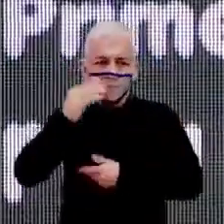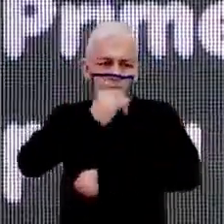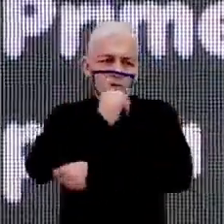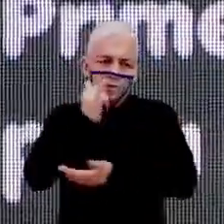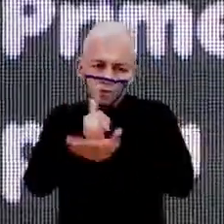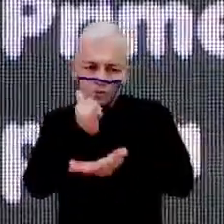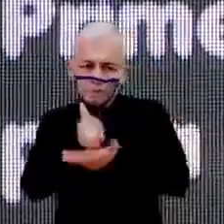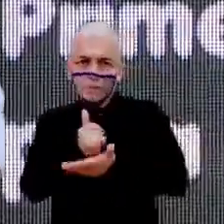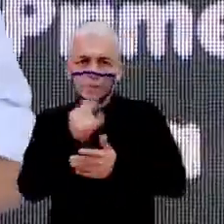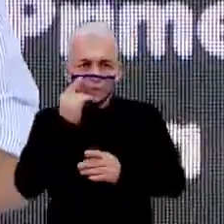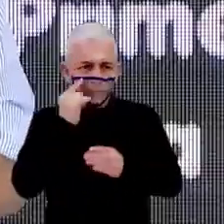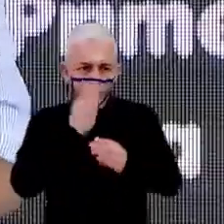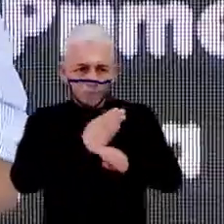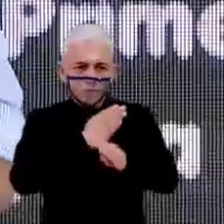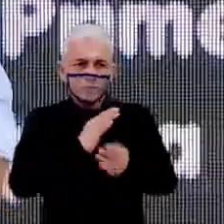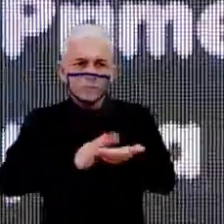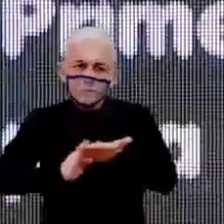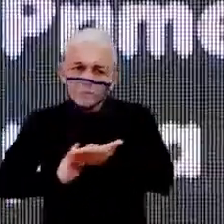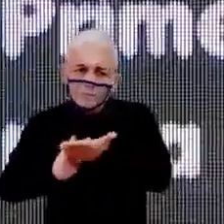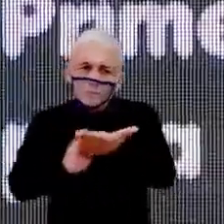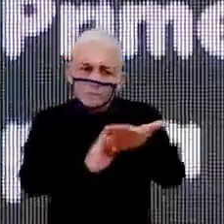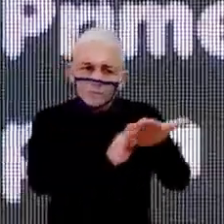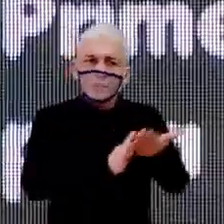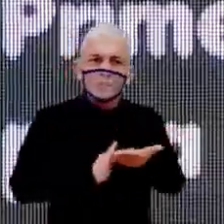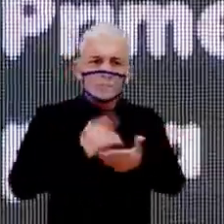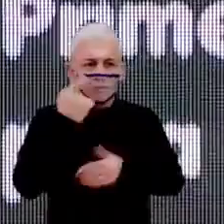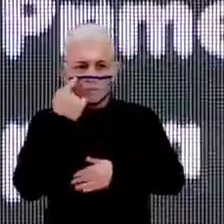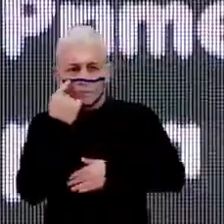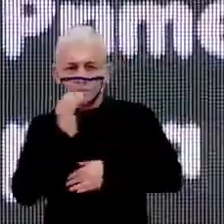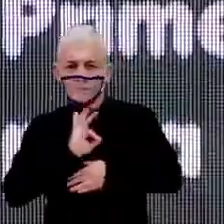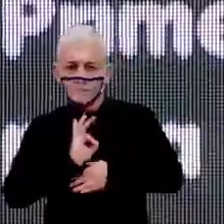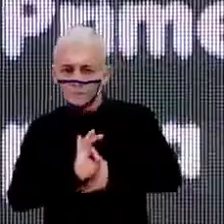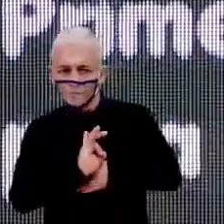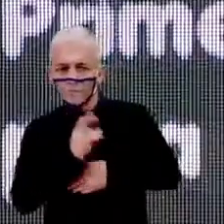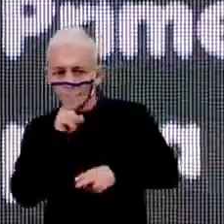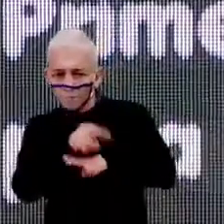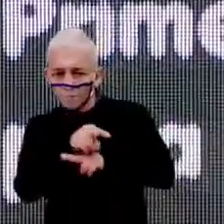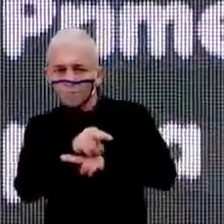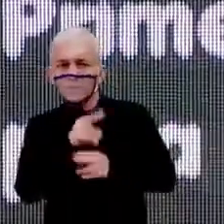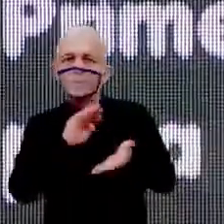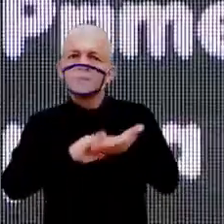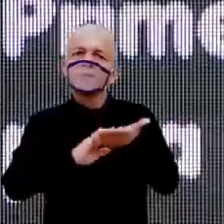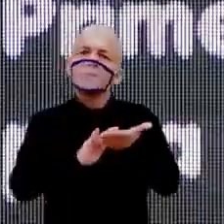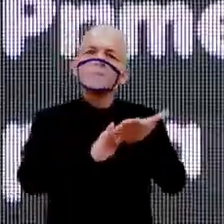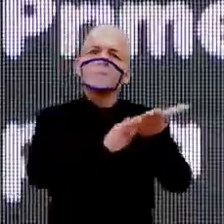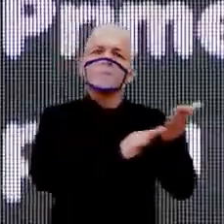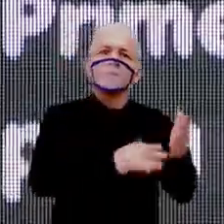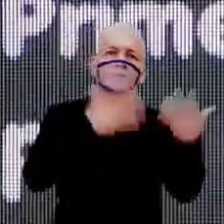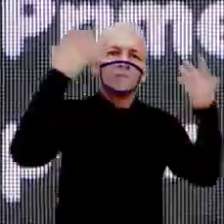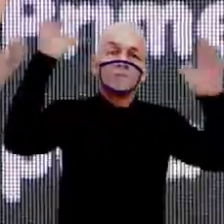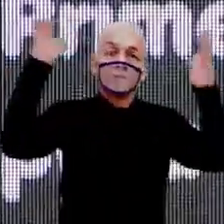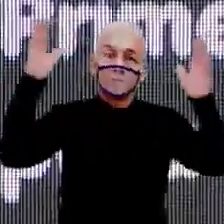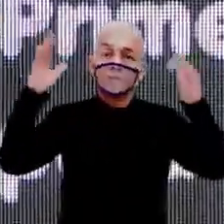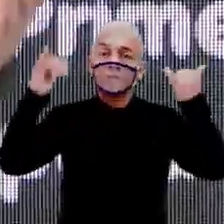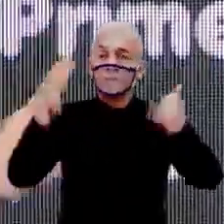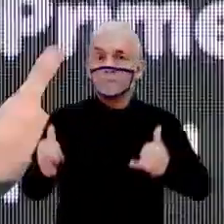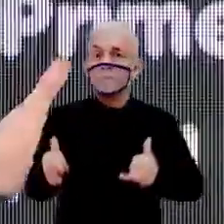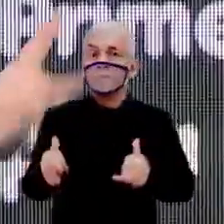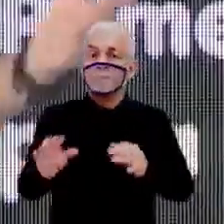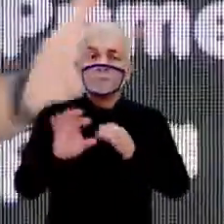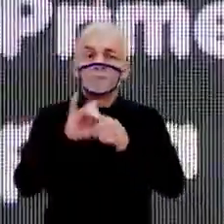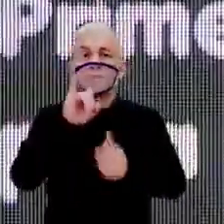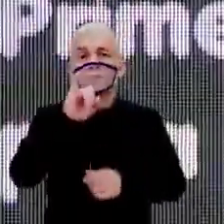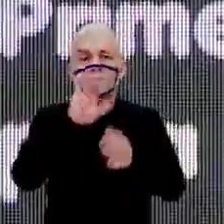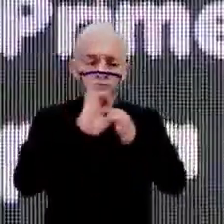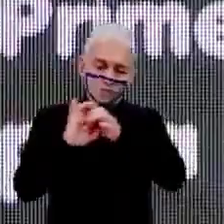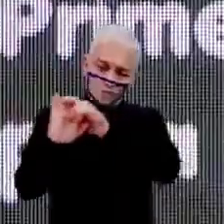comités pro pavimentación que se esfuerzan porque eso quede bien hecho y luego hacemos una gran fiesta. En la Unión,